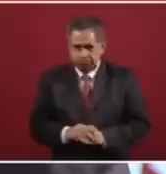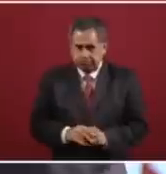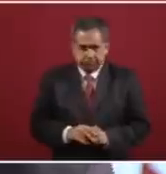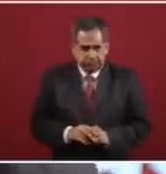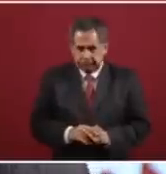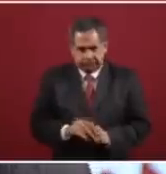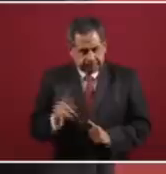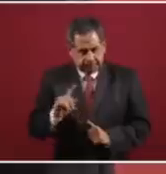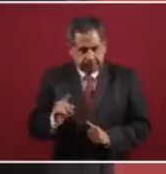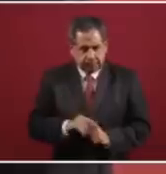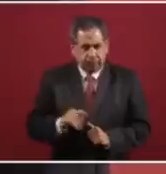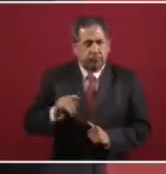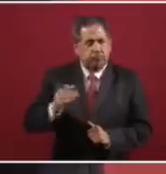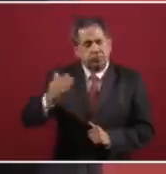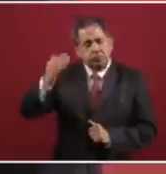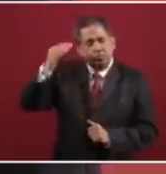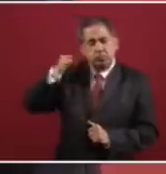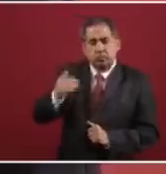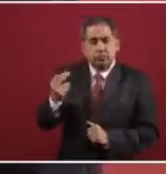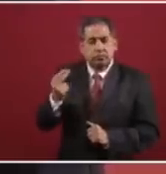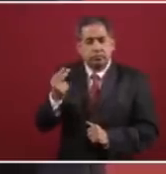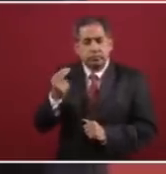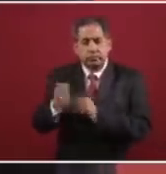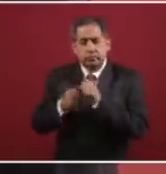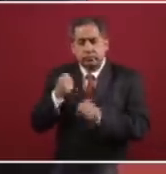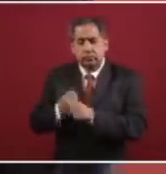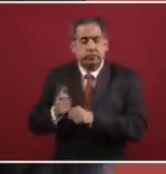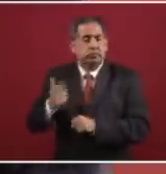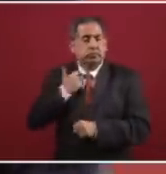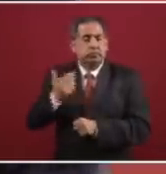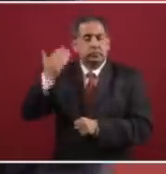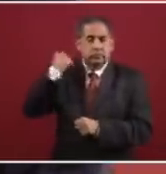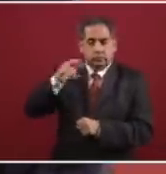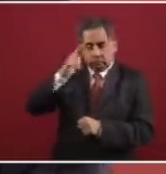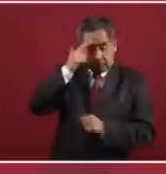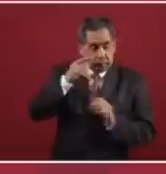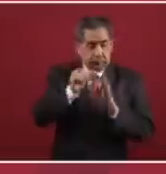¿Qué hicieron hace 25 años? Reformaron el